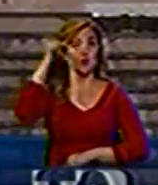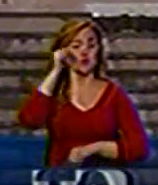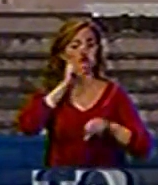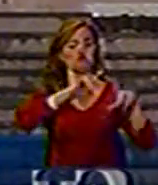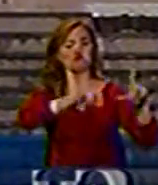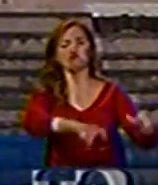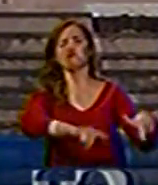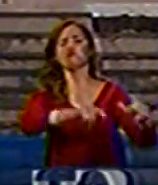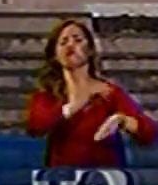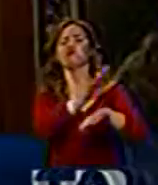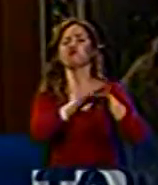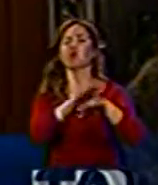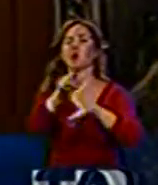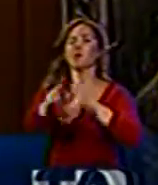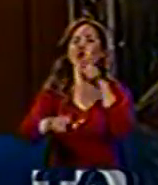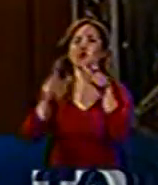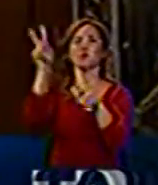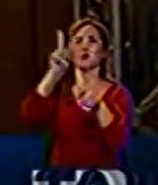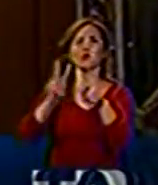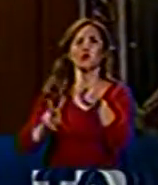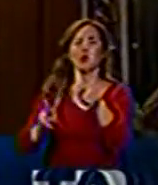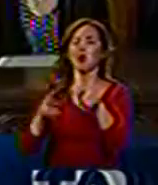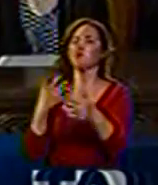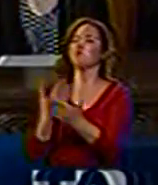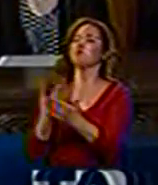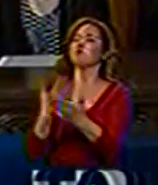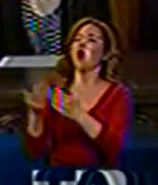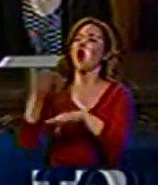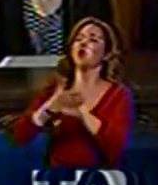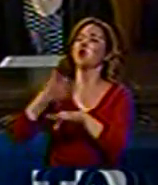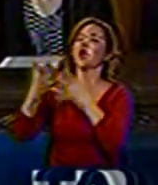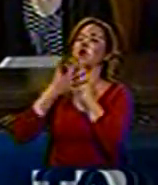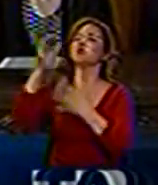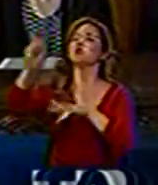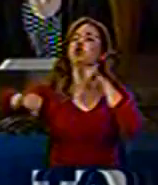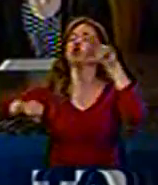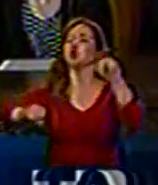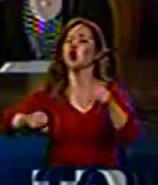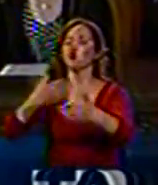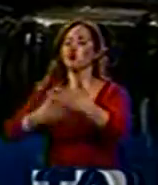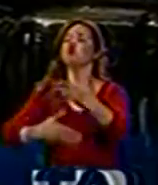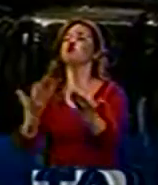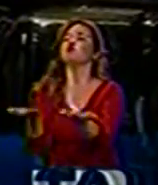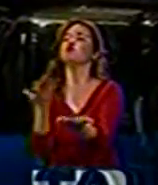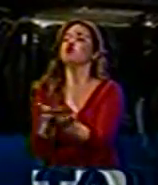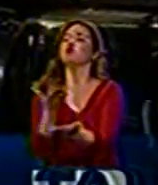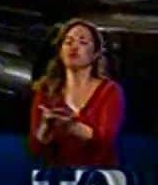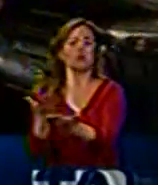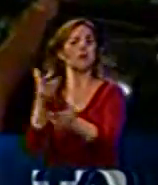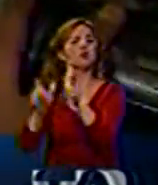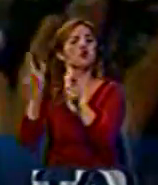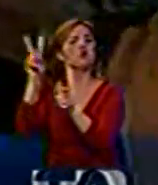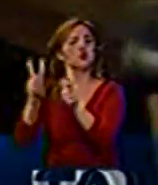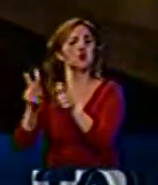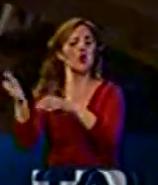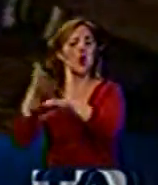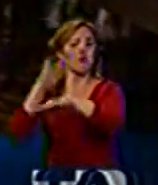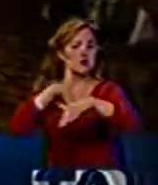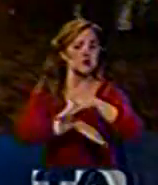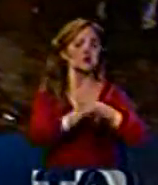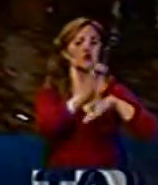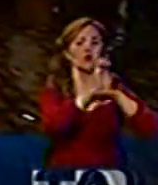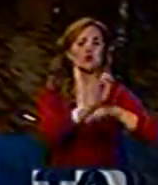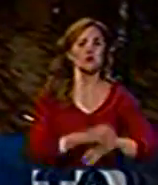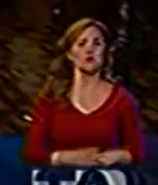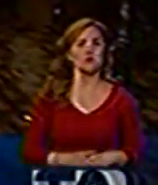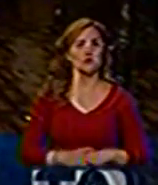ecuatoriano de solicitar el pasado judicial a los ciudadanos venezolanos que ingresan al país. Pese a esto, mencionó que